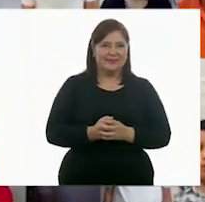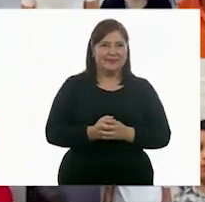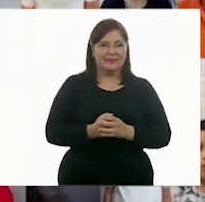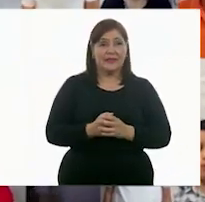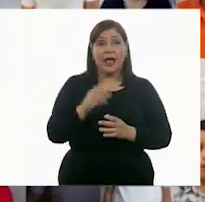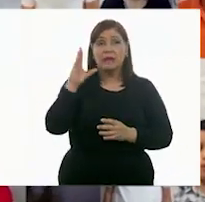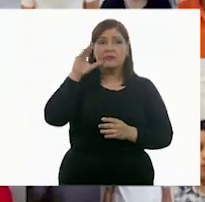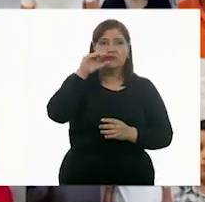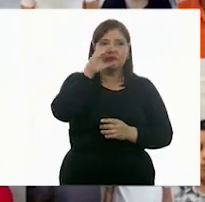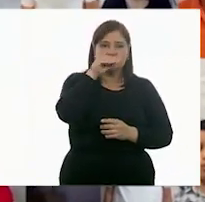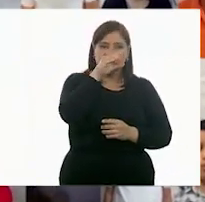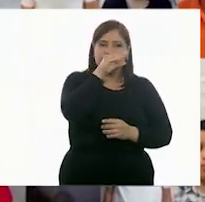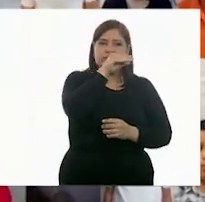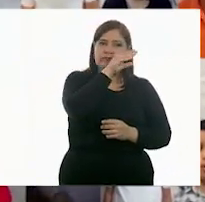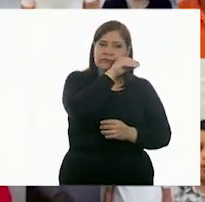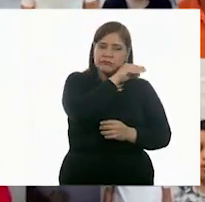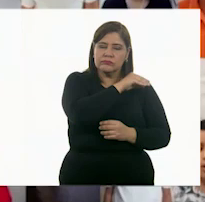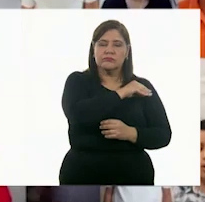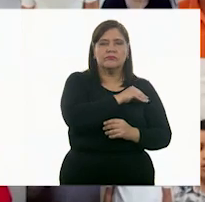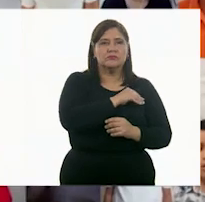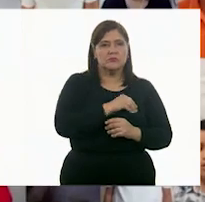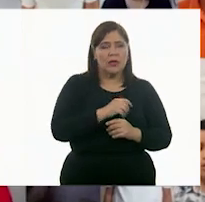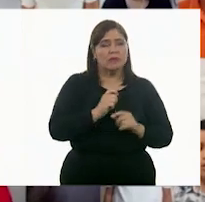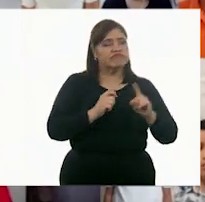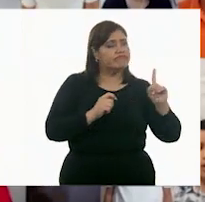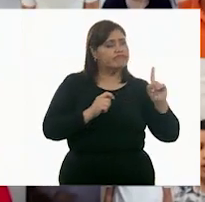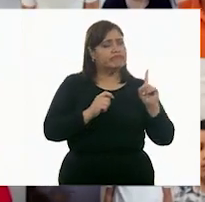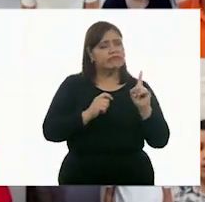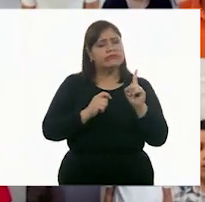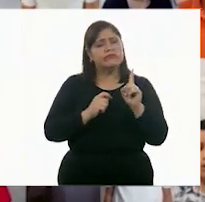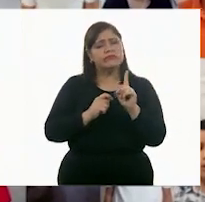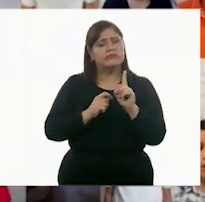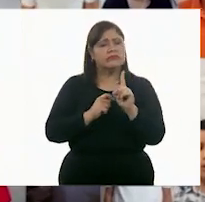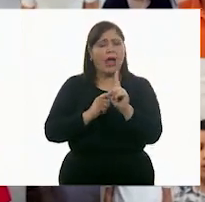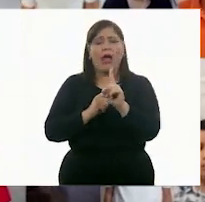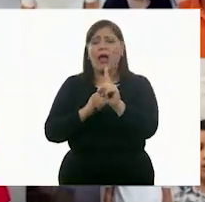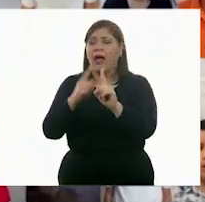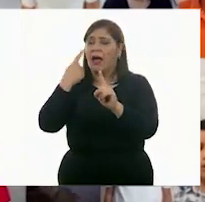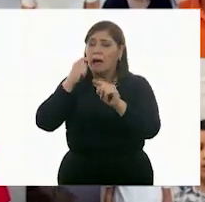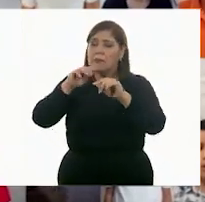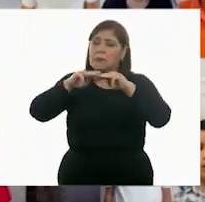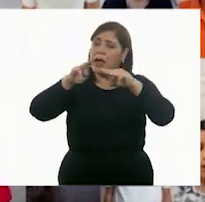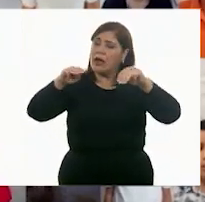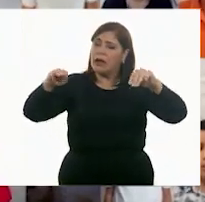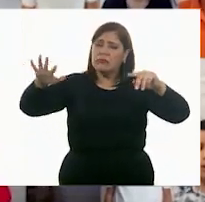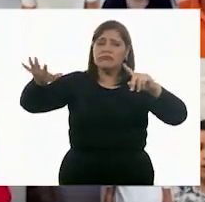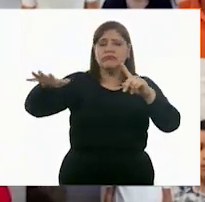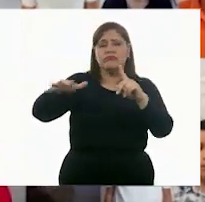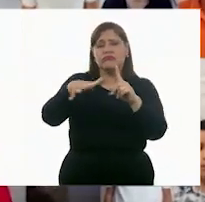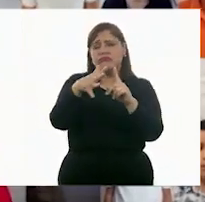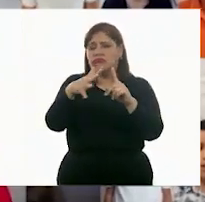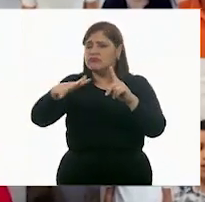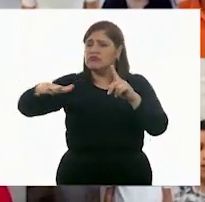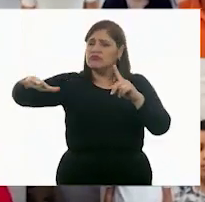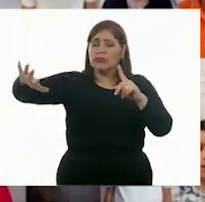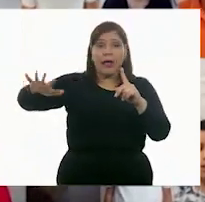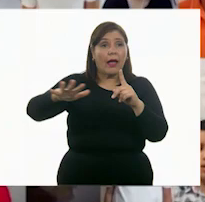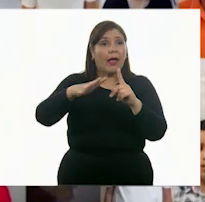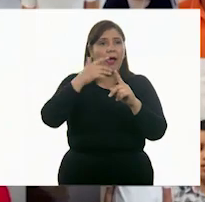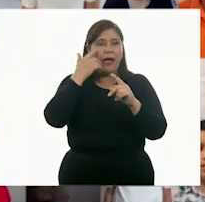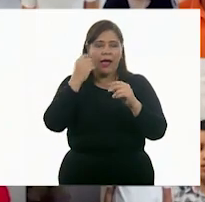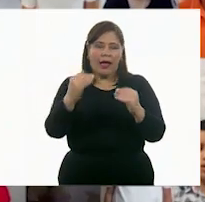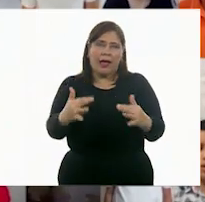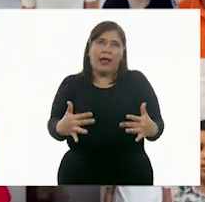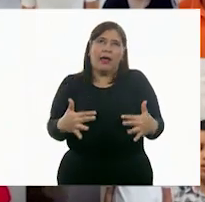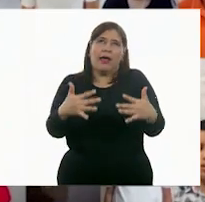La negrita cucurumbe se fue a bañar al mar para ver si las